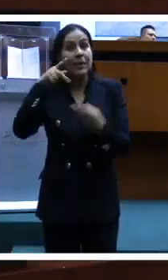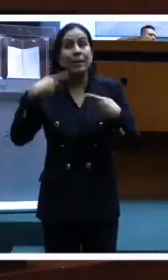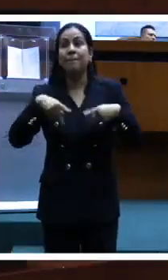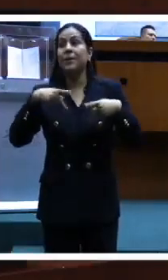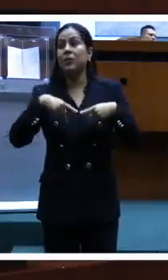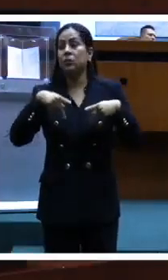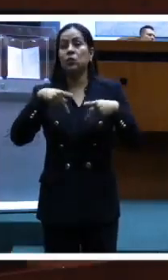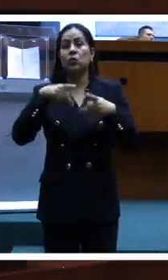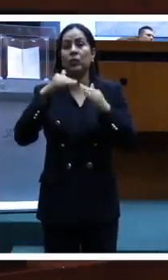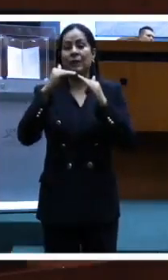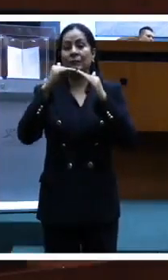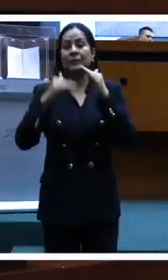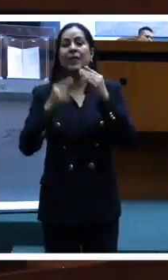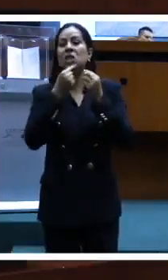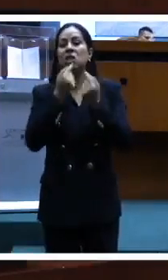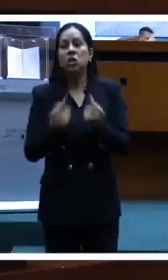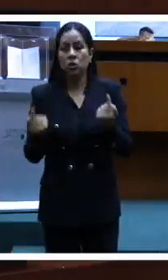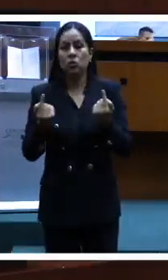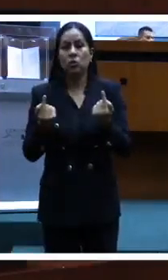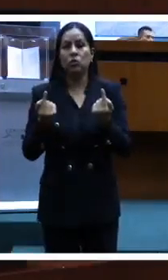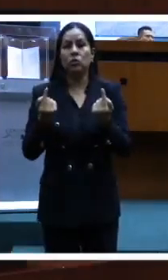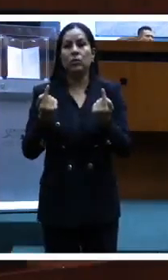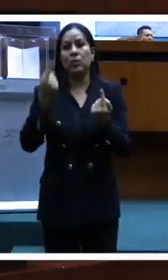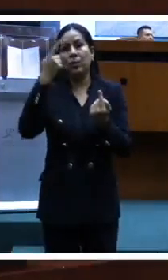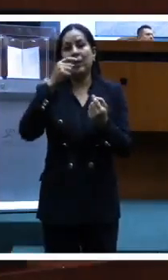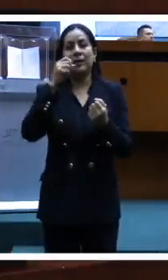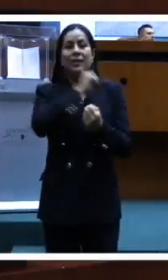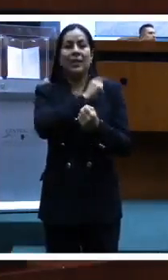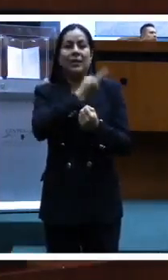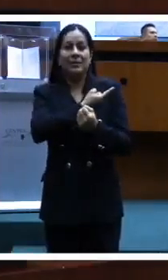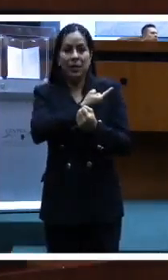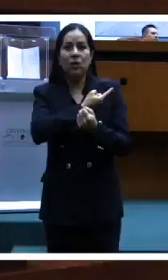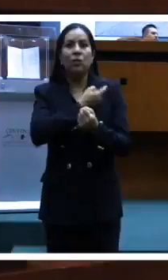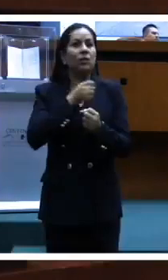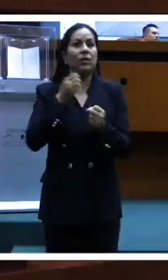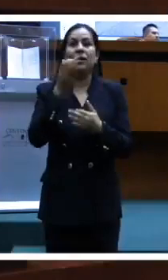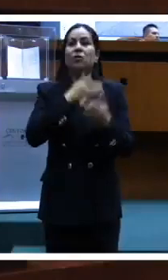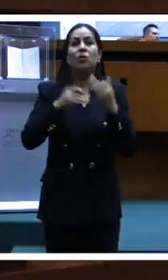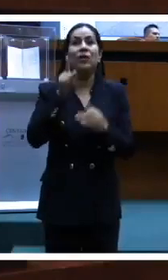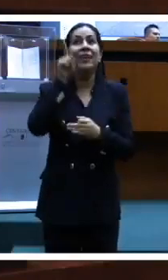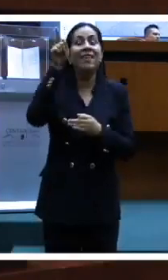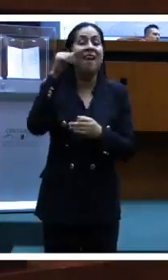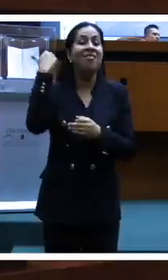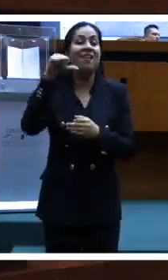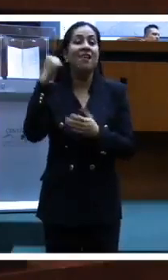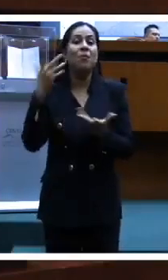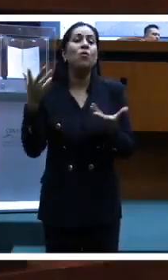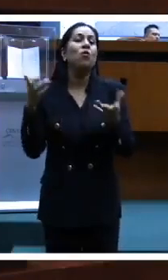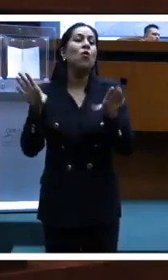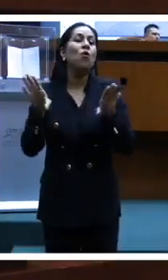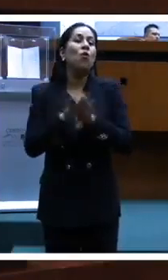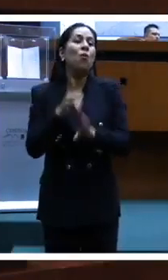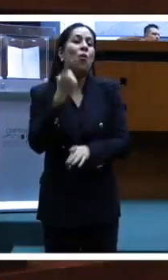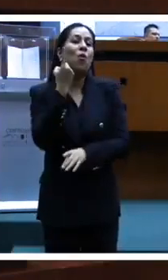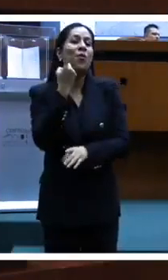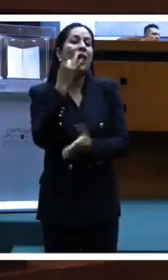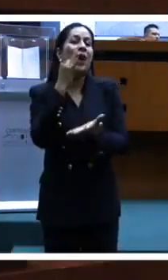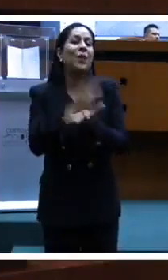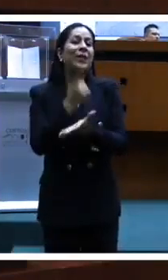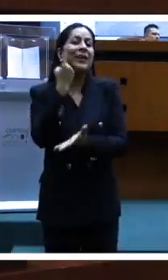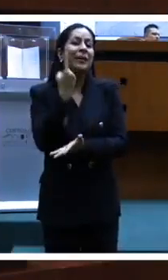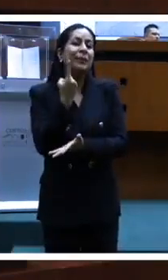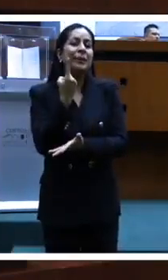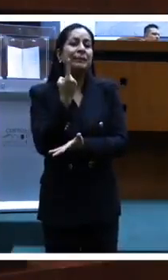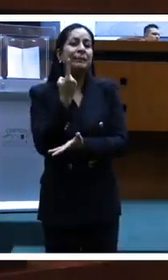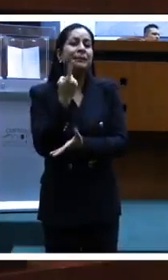personas menores de edad por parte de la Secretaría de Salud en todo el estado y esté en Acapulco. ¿Cómo es posible que existan